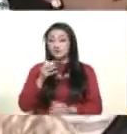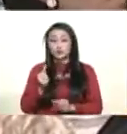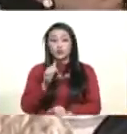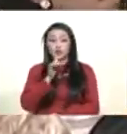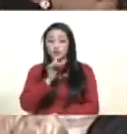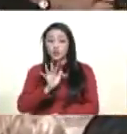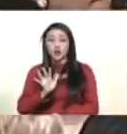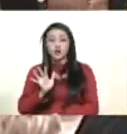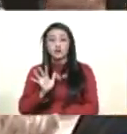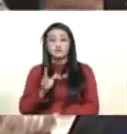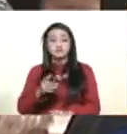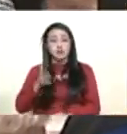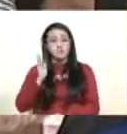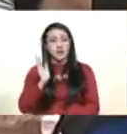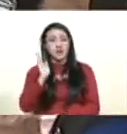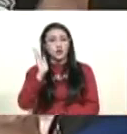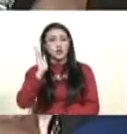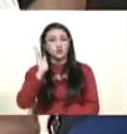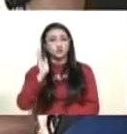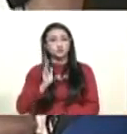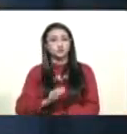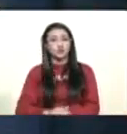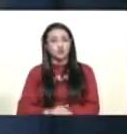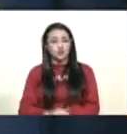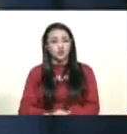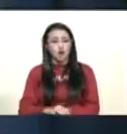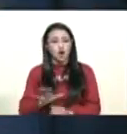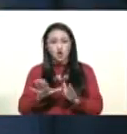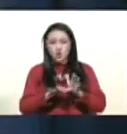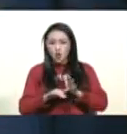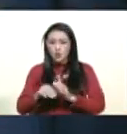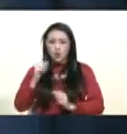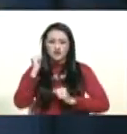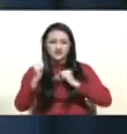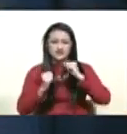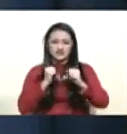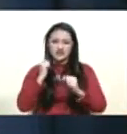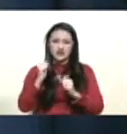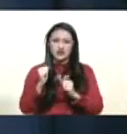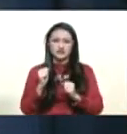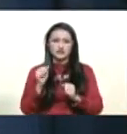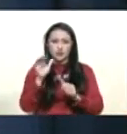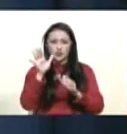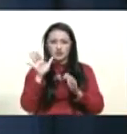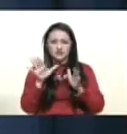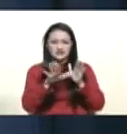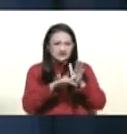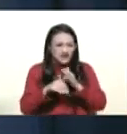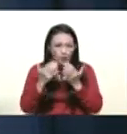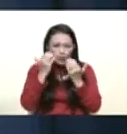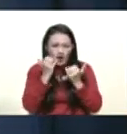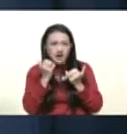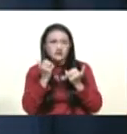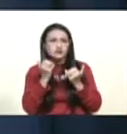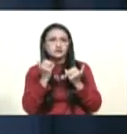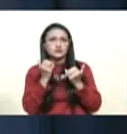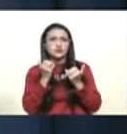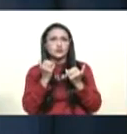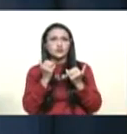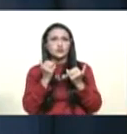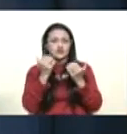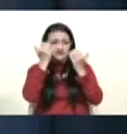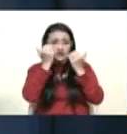país. El primer estado en robos, en asesinatos, en secuestros. En los últimos 8 años